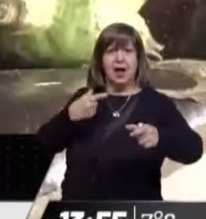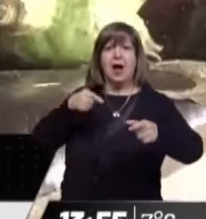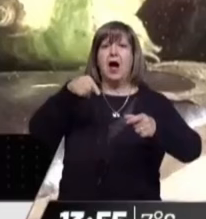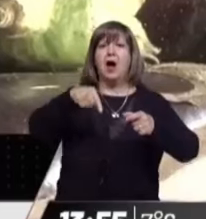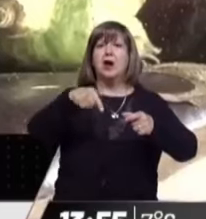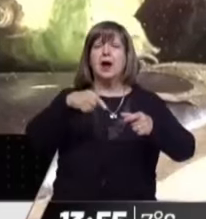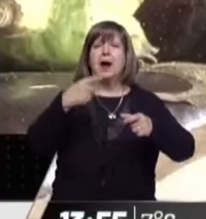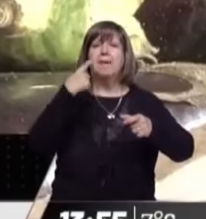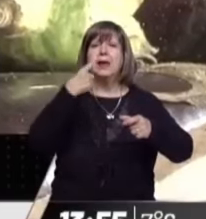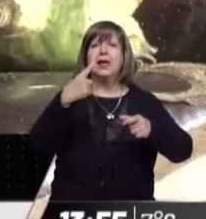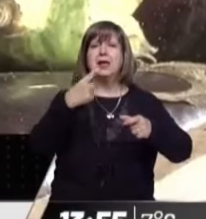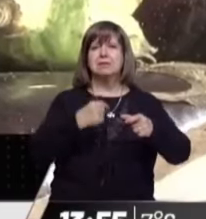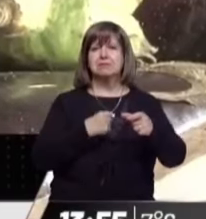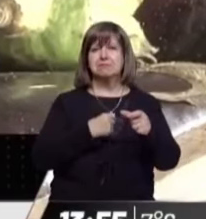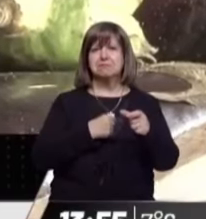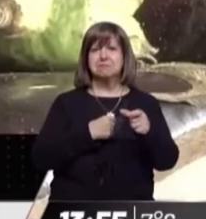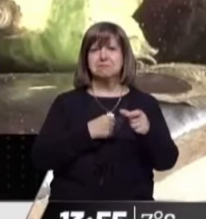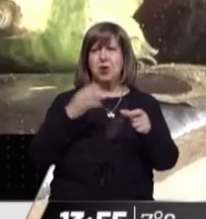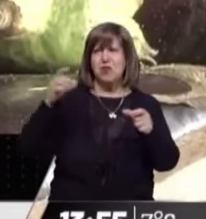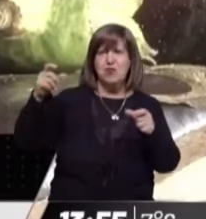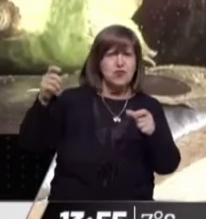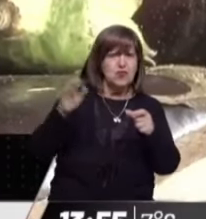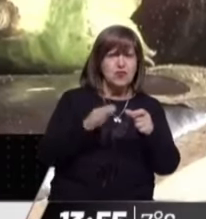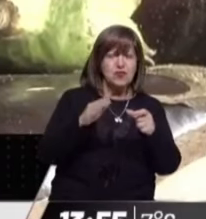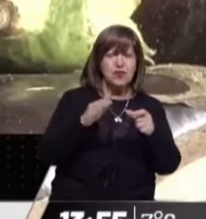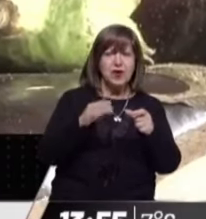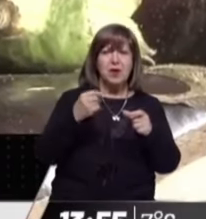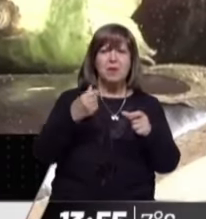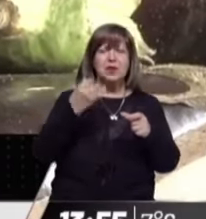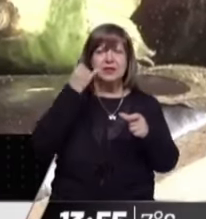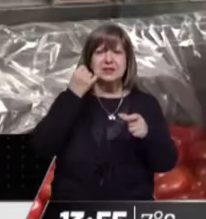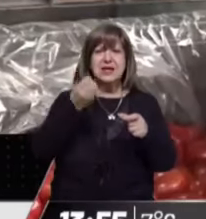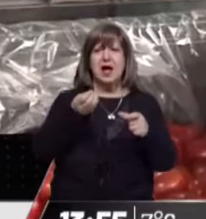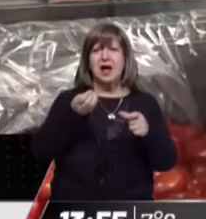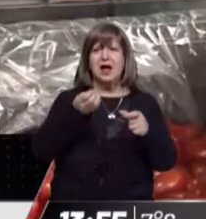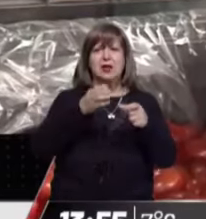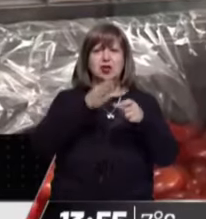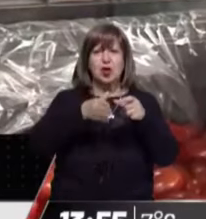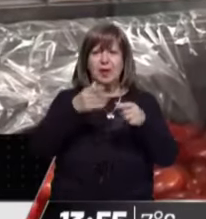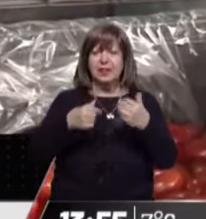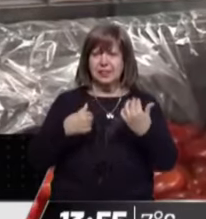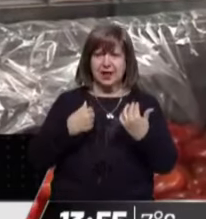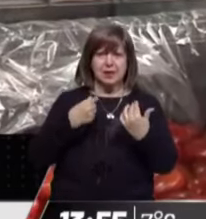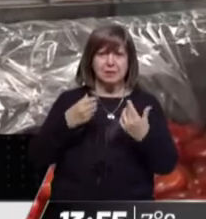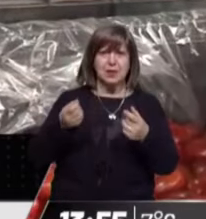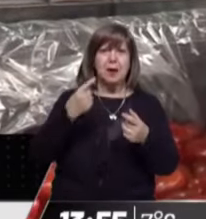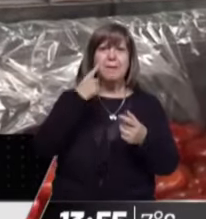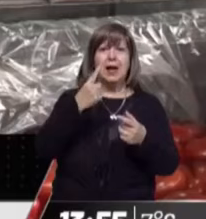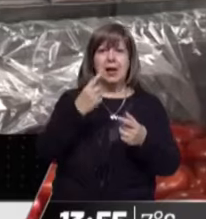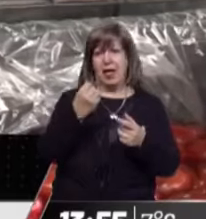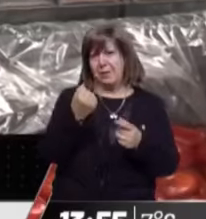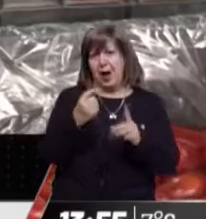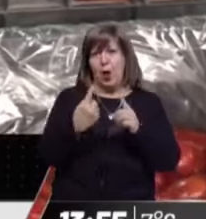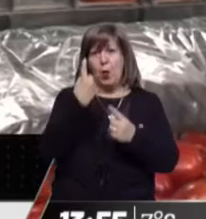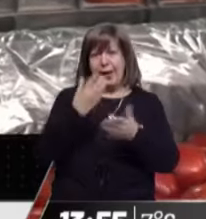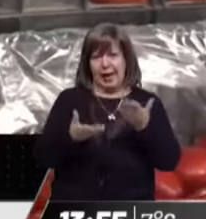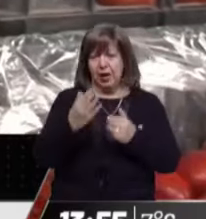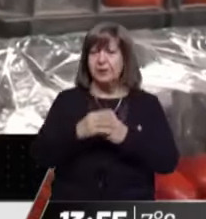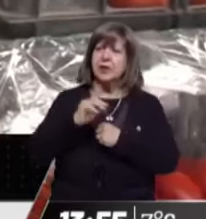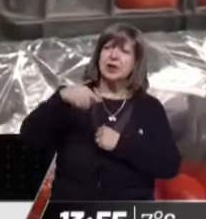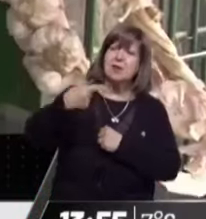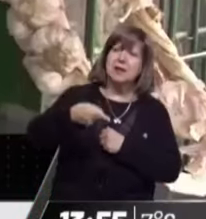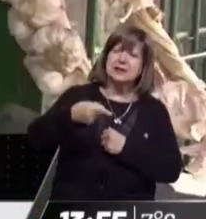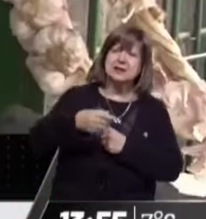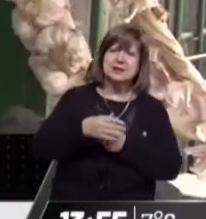está 1.000 pesos. Bajó un montón porque entra mucho, mucho entró. ¿Y otra cosa está barata? Y casi